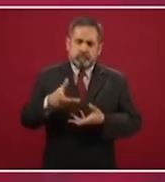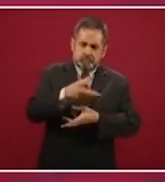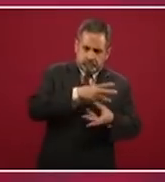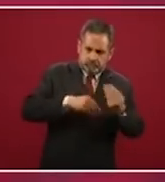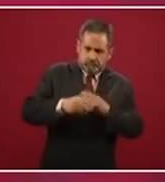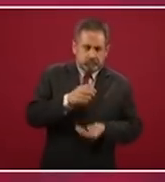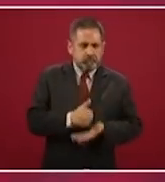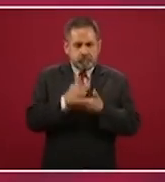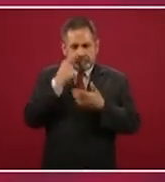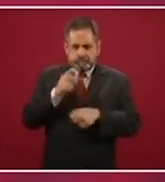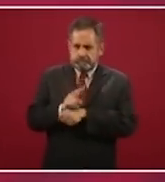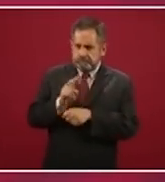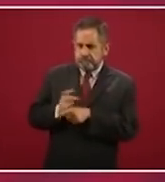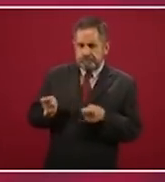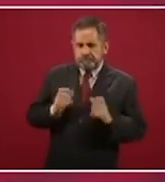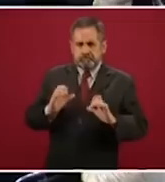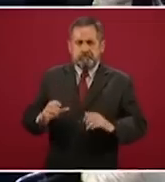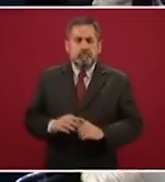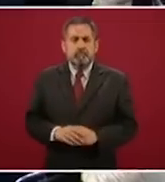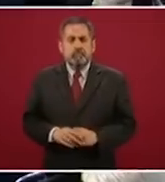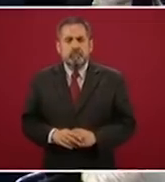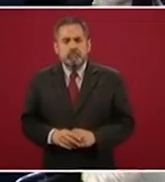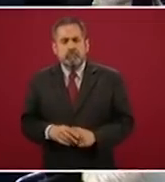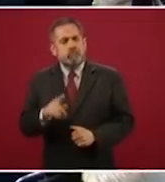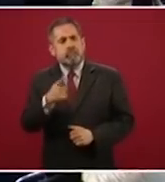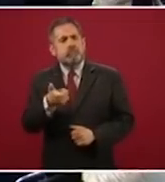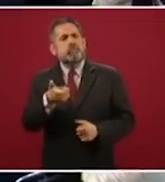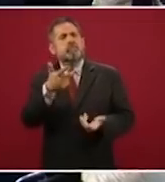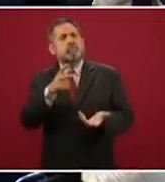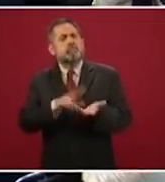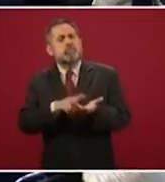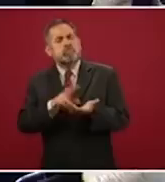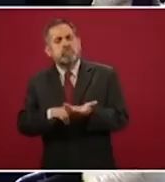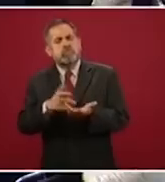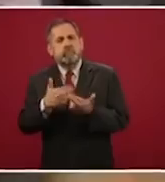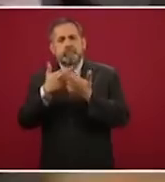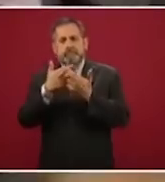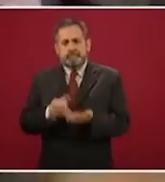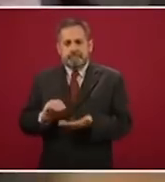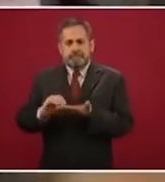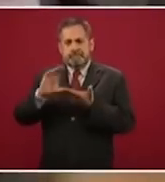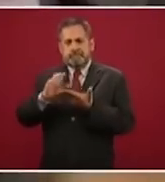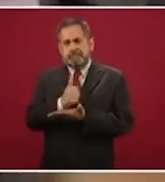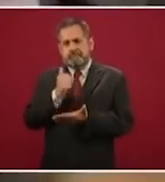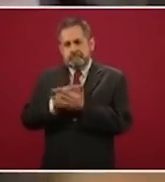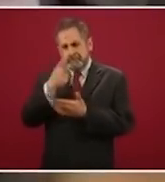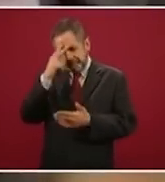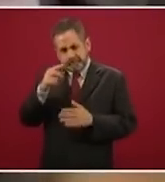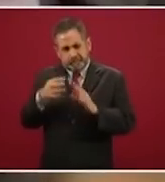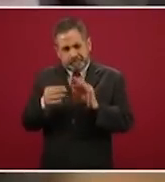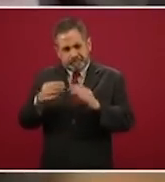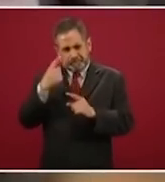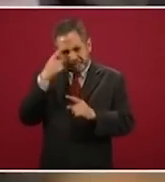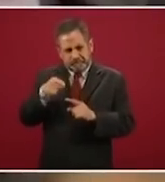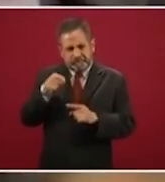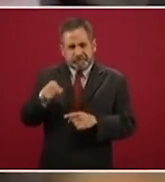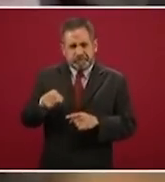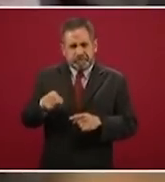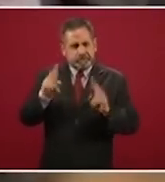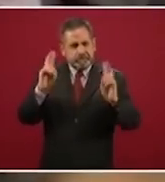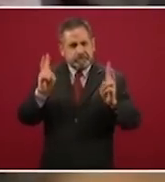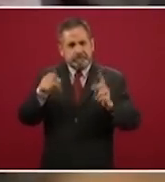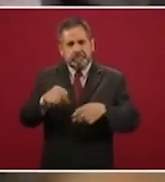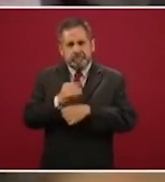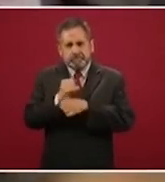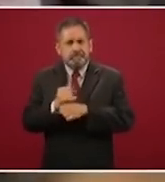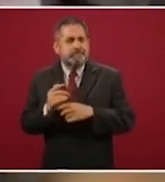esquemas de autorregulación. ¿Y cuál es el ahorro que tendrá su gobierno, en especial la Ciudad de México, con este tema de